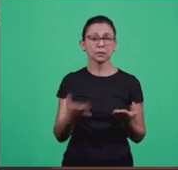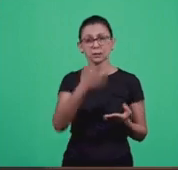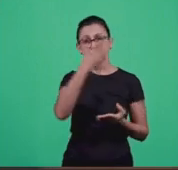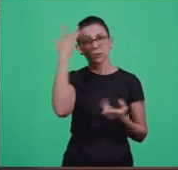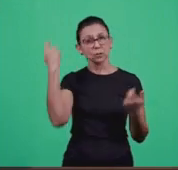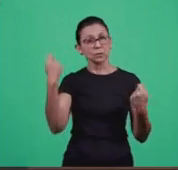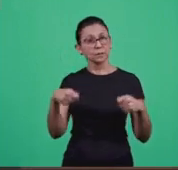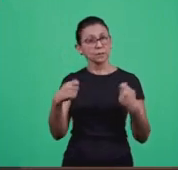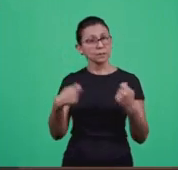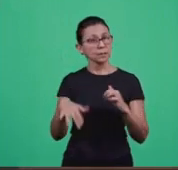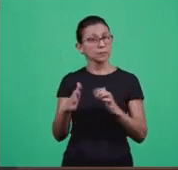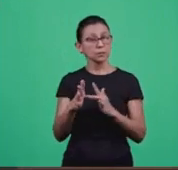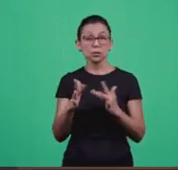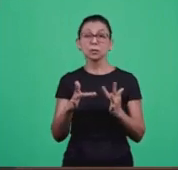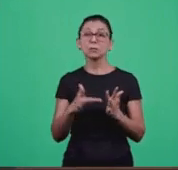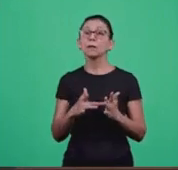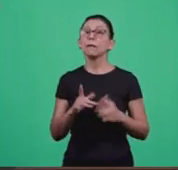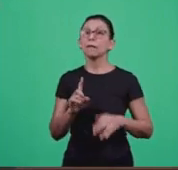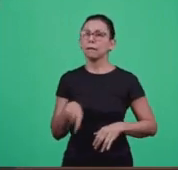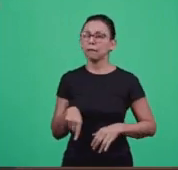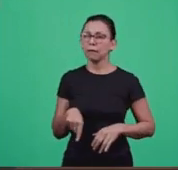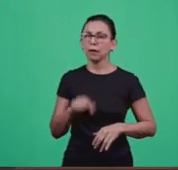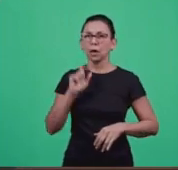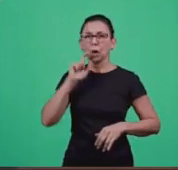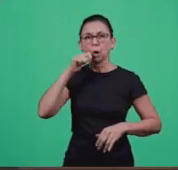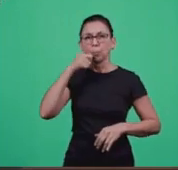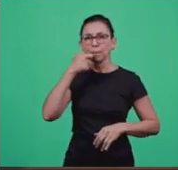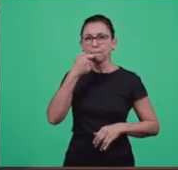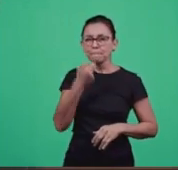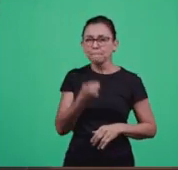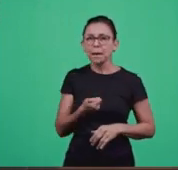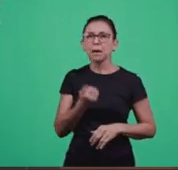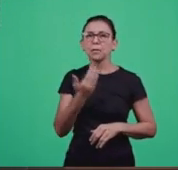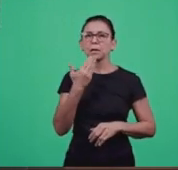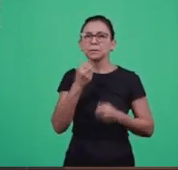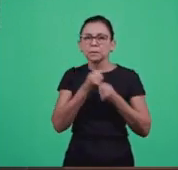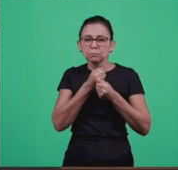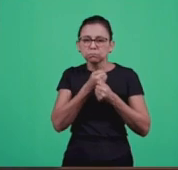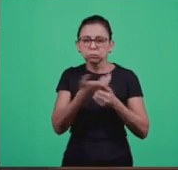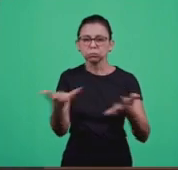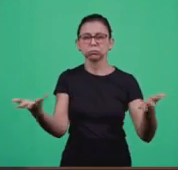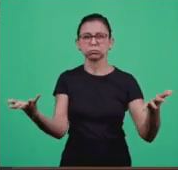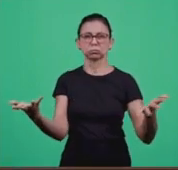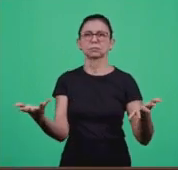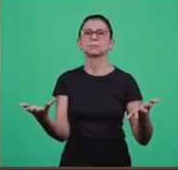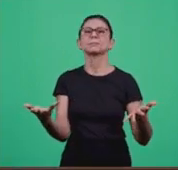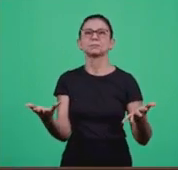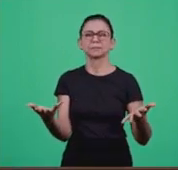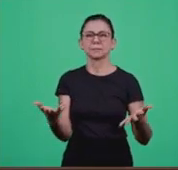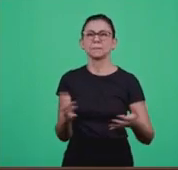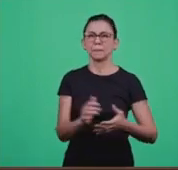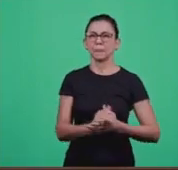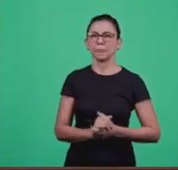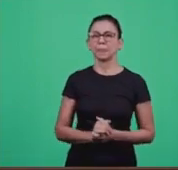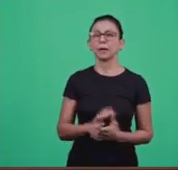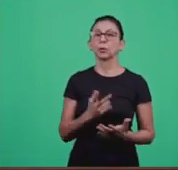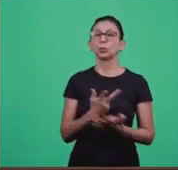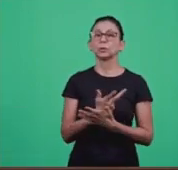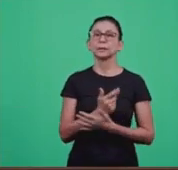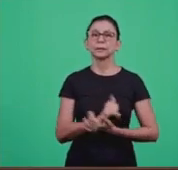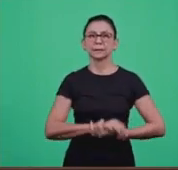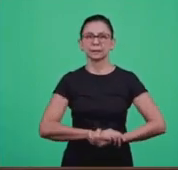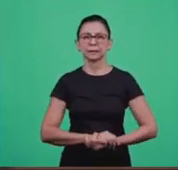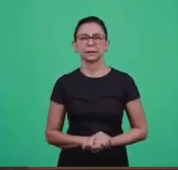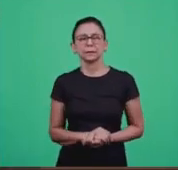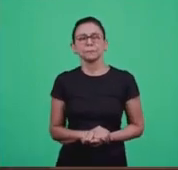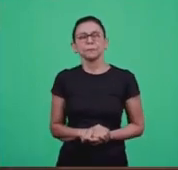Entonces, él hacía todo lo que las personas necesitaban. Jesús era el pan, el alimento. Y entonces las personas iban detrás de él.